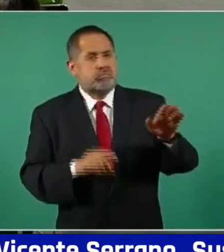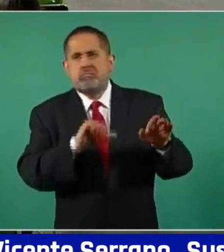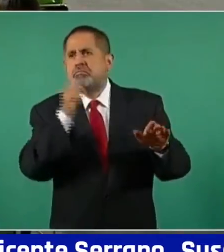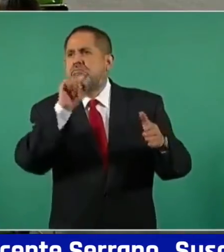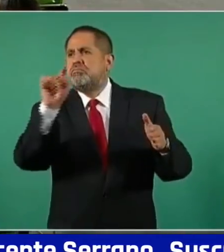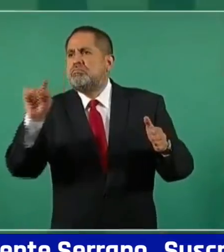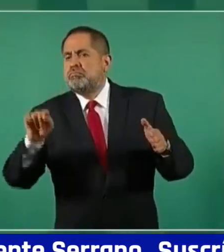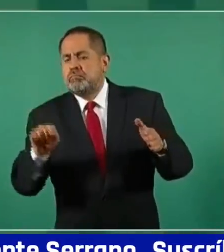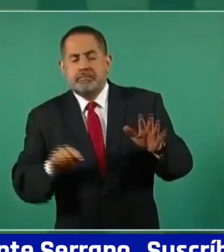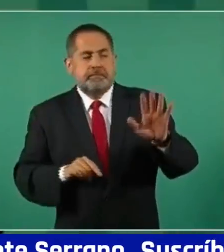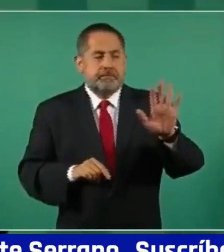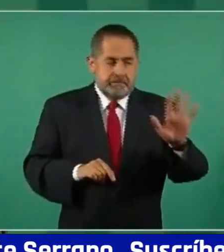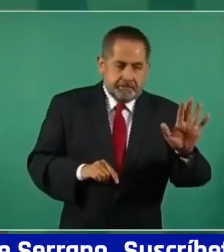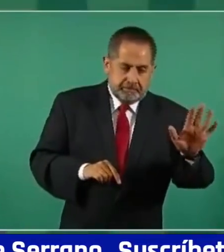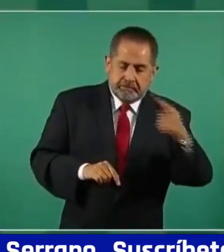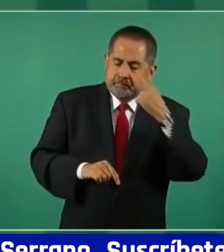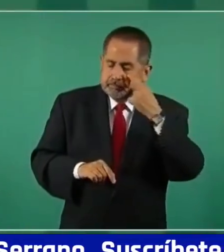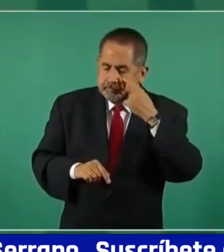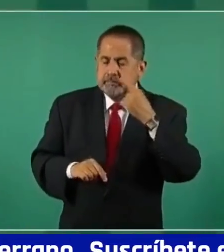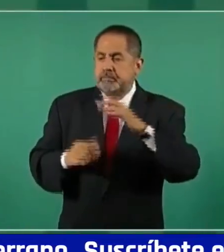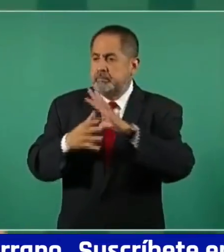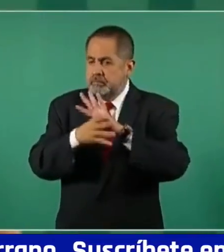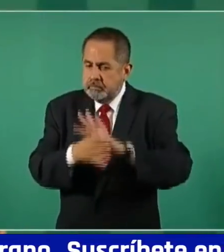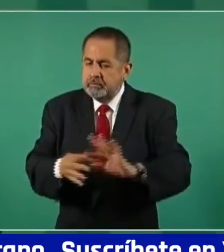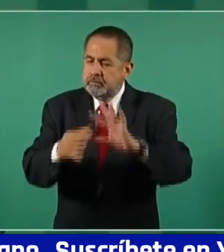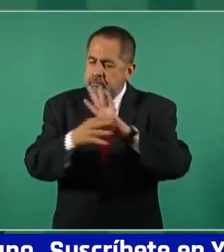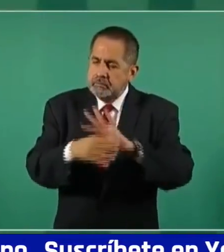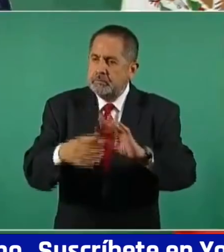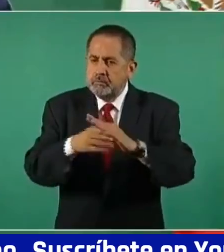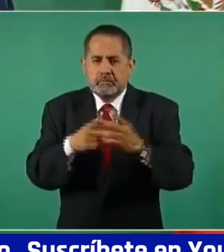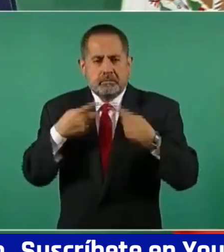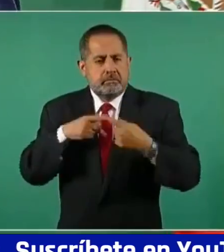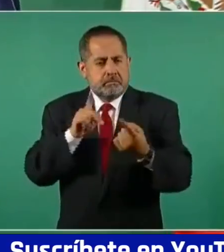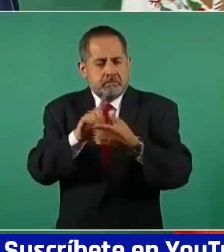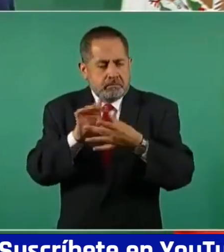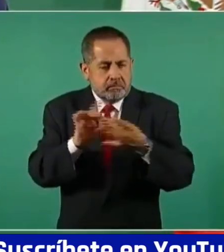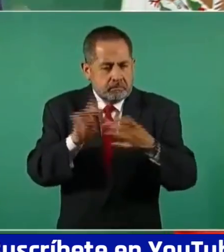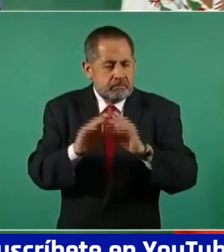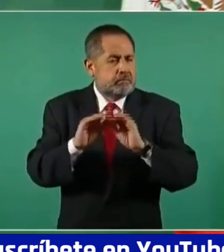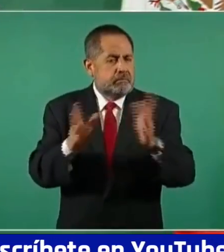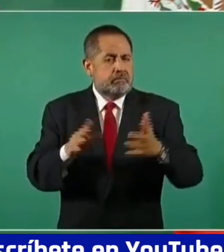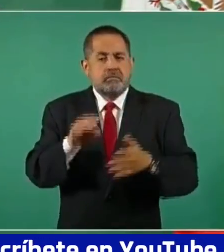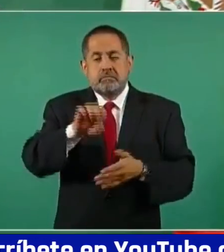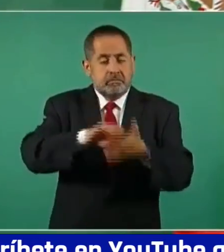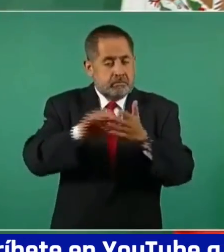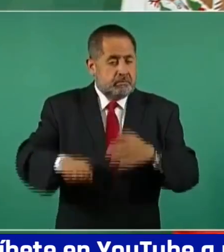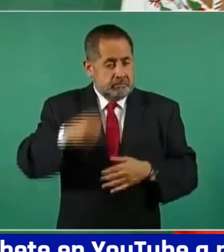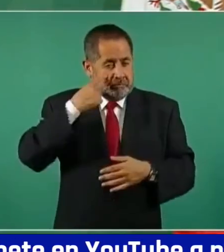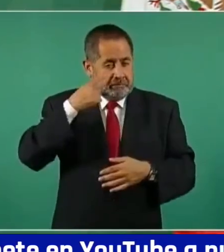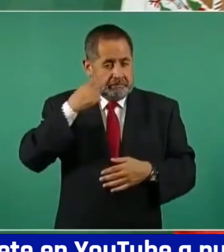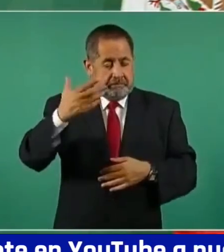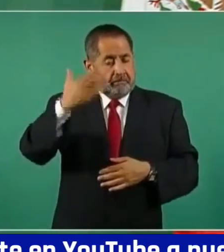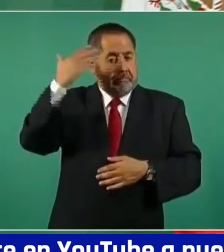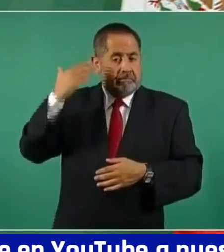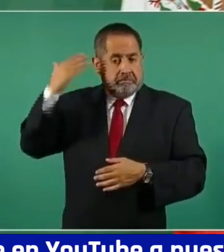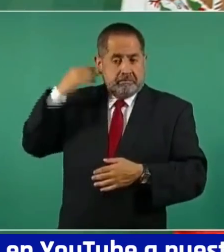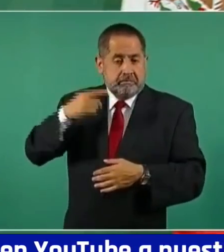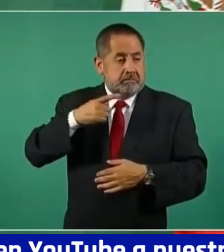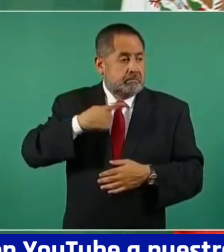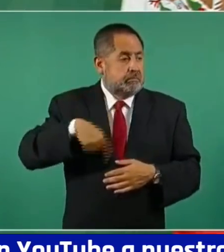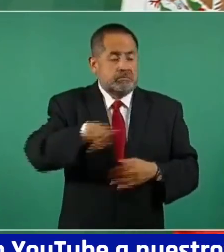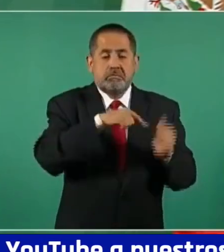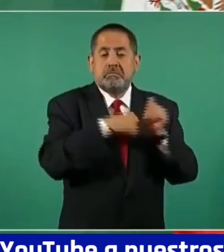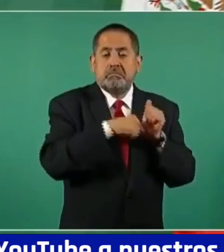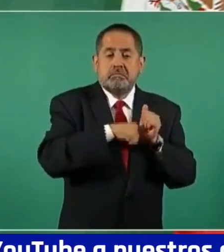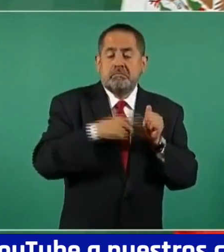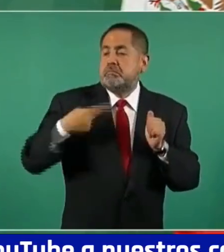lados, si se plantean las cosas como son, porque antes todo esto pasaba desapercibido